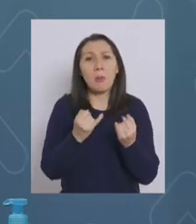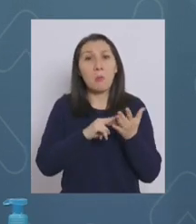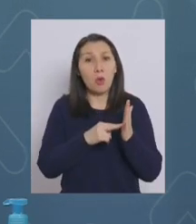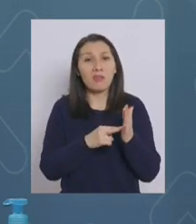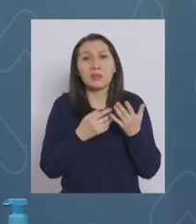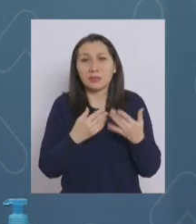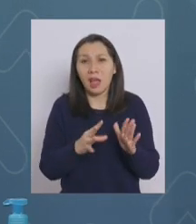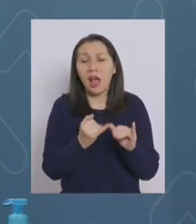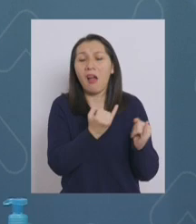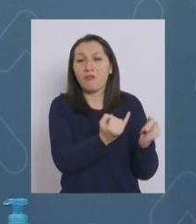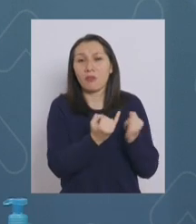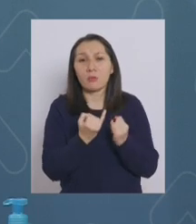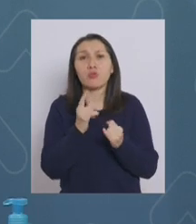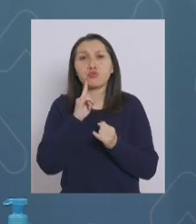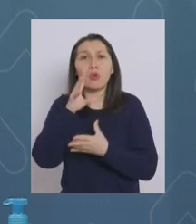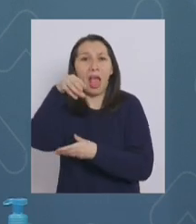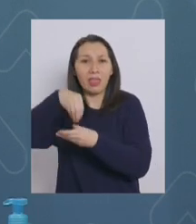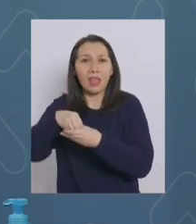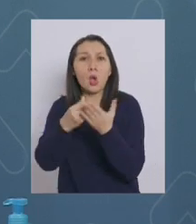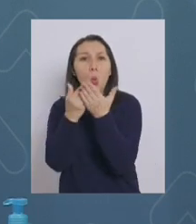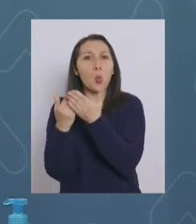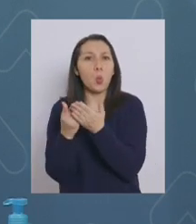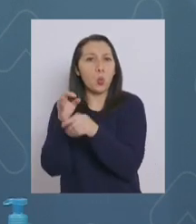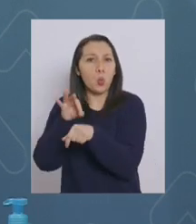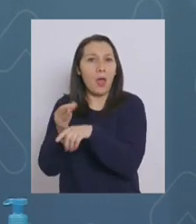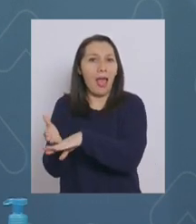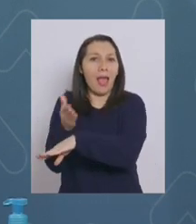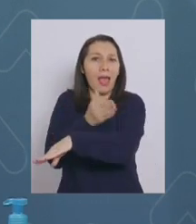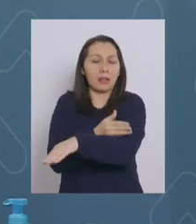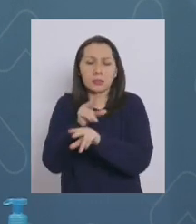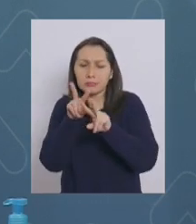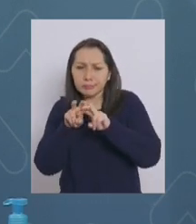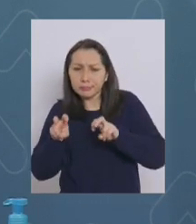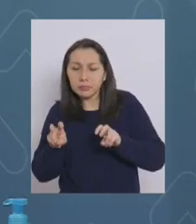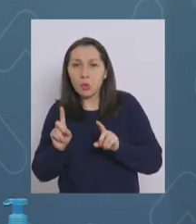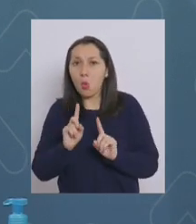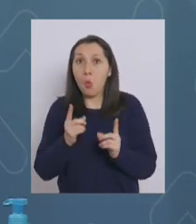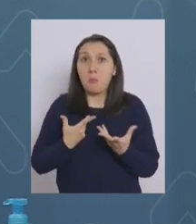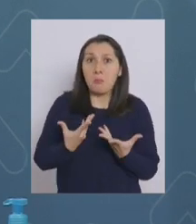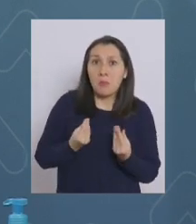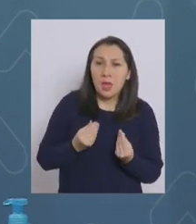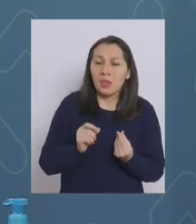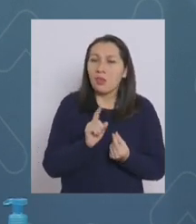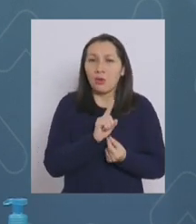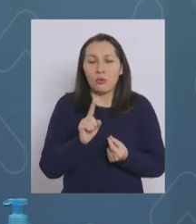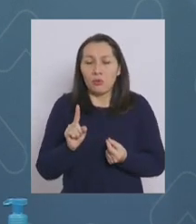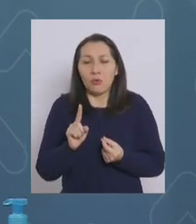que son parte, ¿cierto?, de los estudios clínicos y que, por lo tanto, no hay que tener miedo y no tener